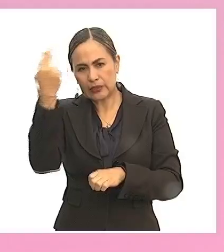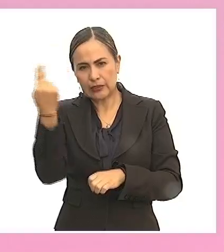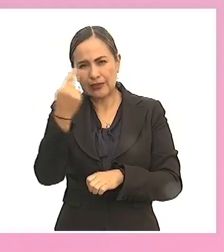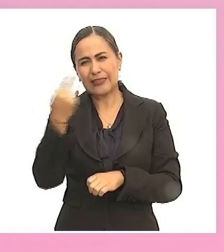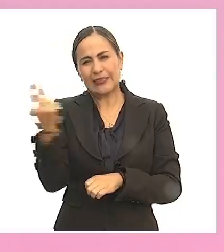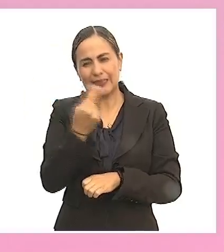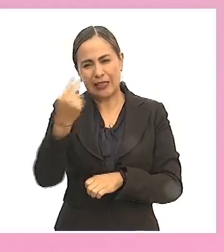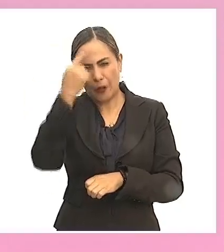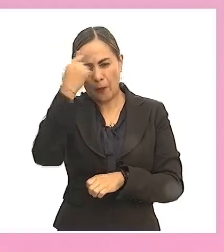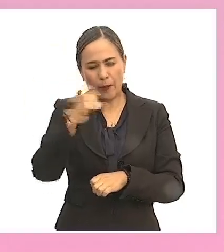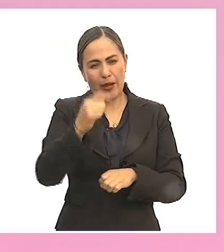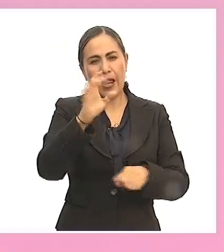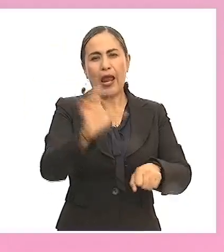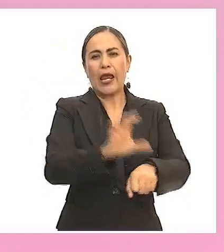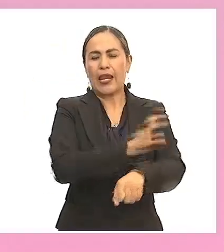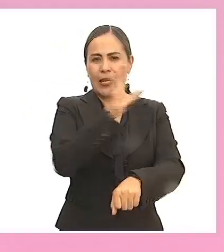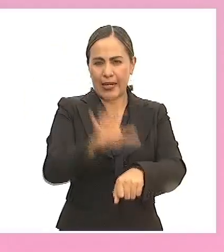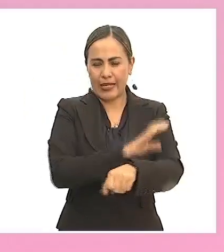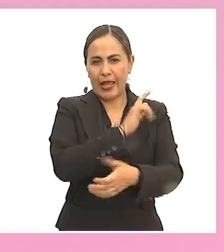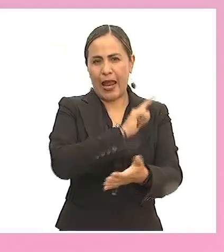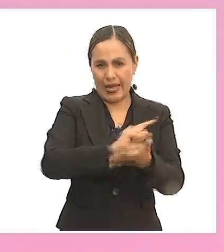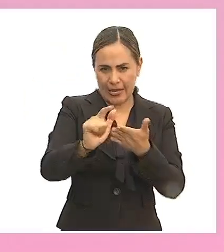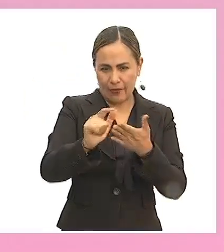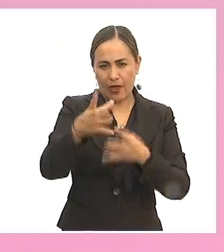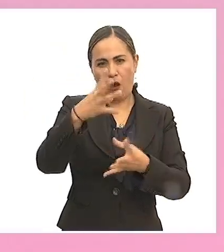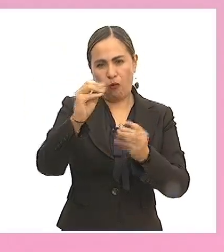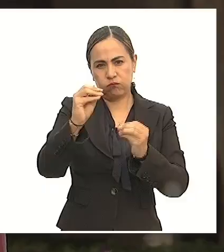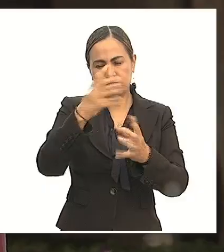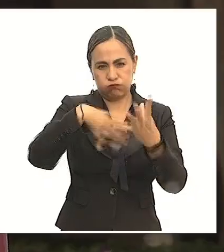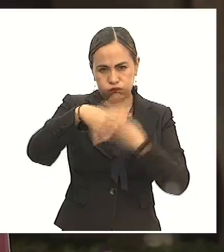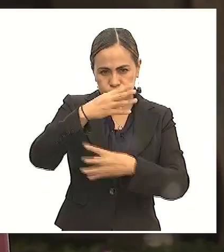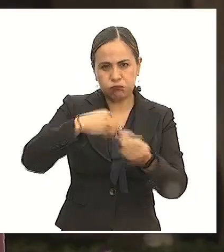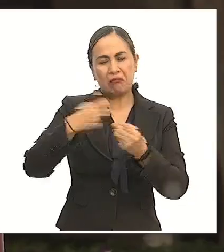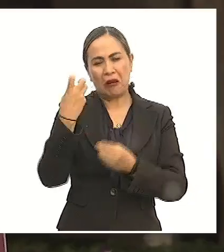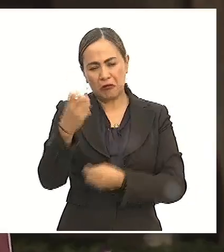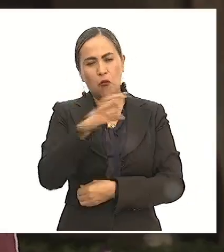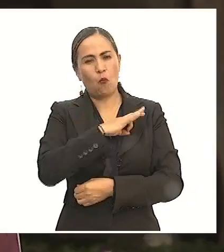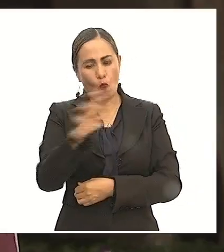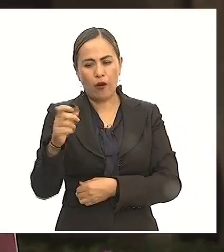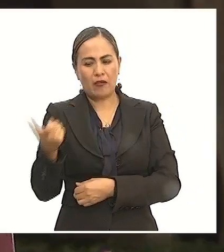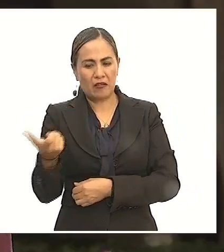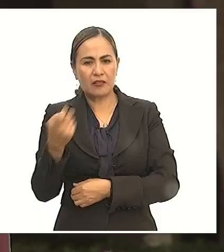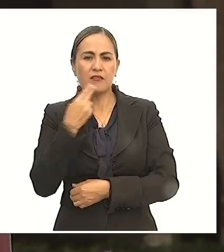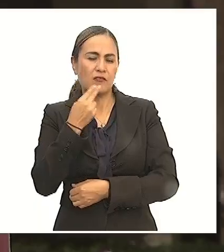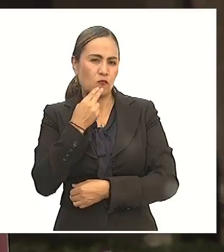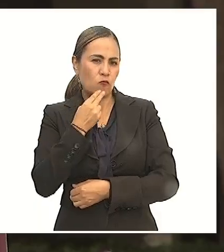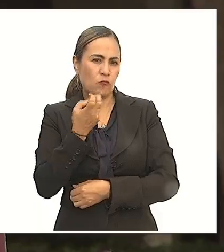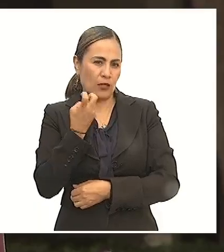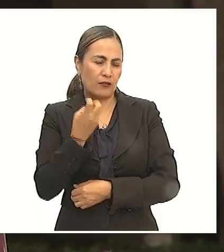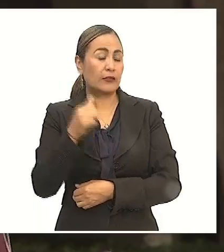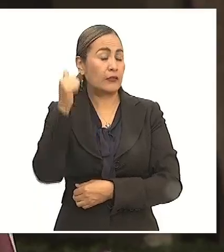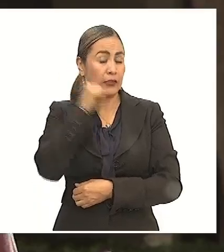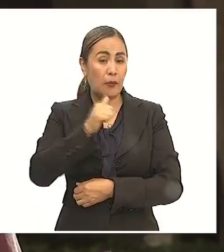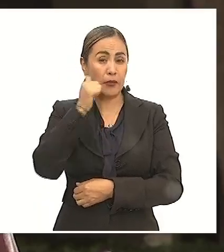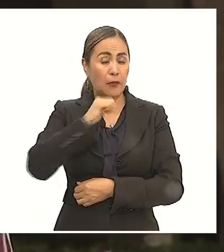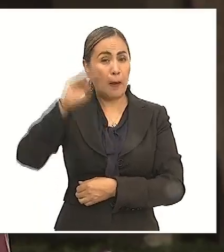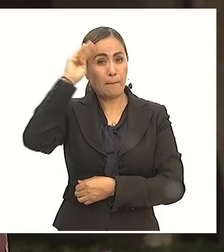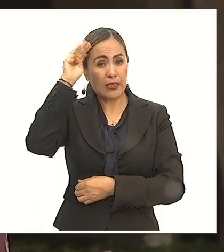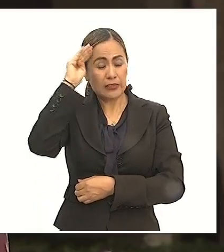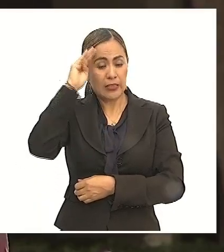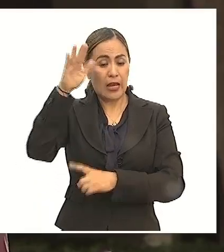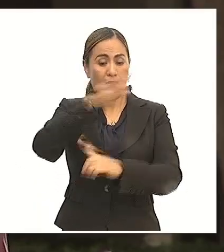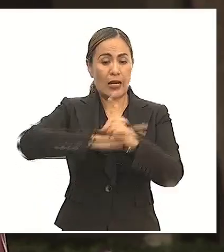energías alternativas o renovables, siempre pensando en no afectar